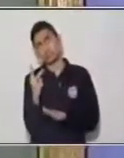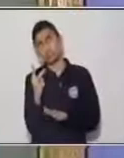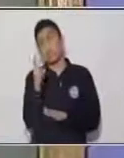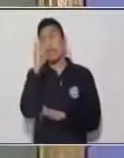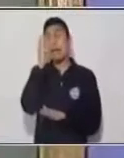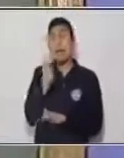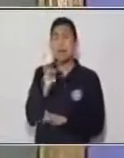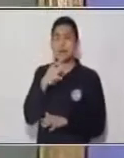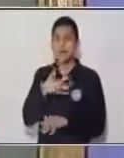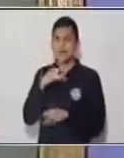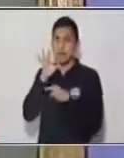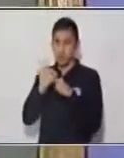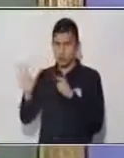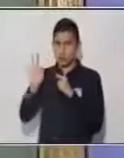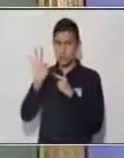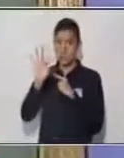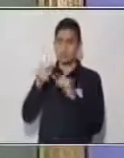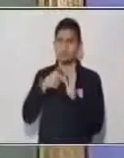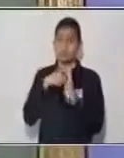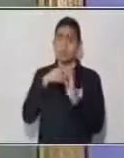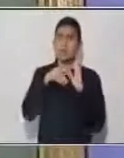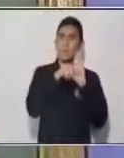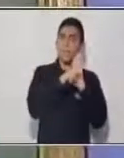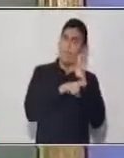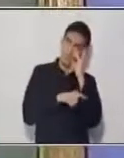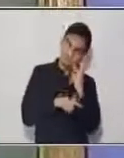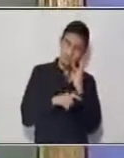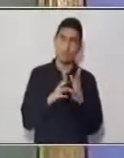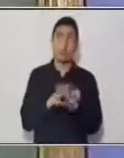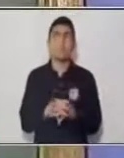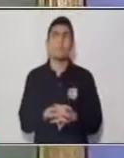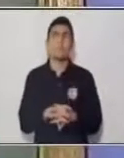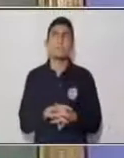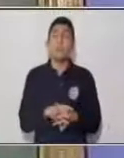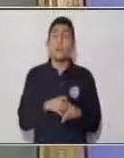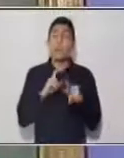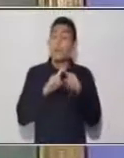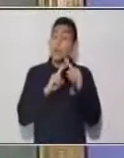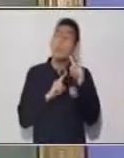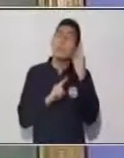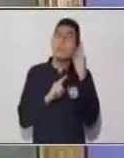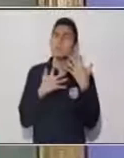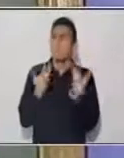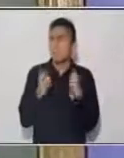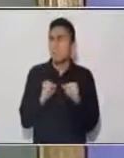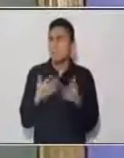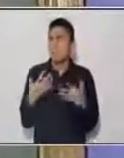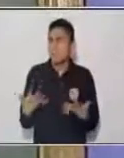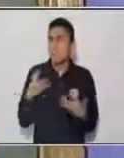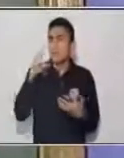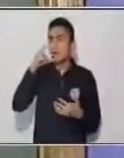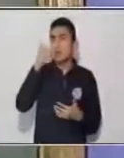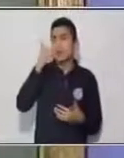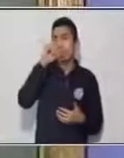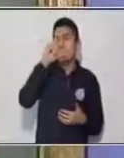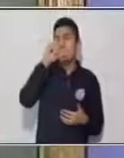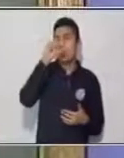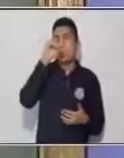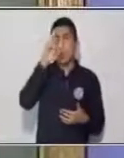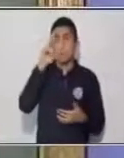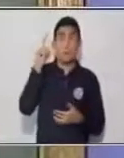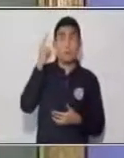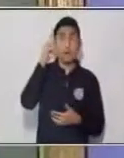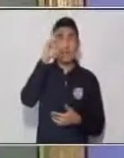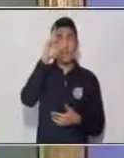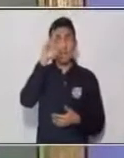Esa es nuestra función f de x, menos 2. Lo primero que vamos a hacer es calcular la primera derivada y